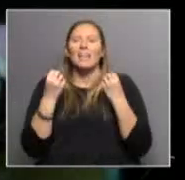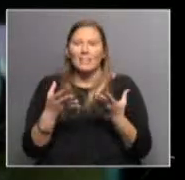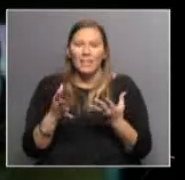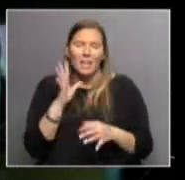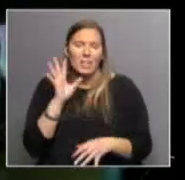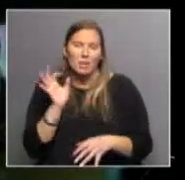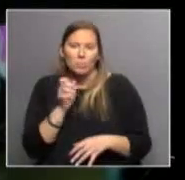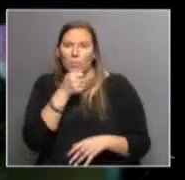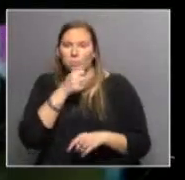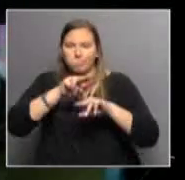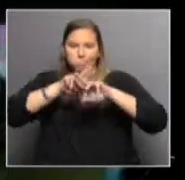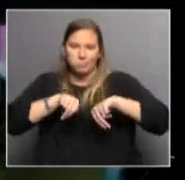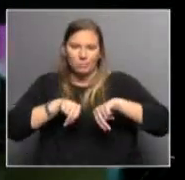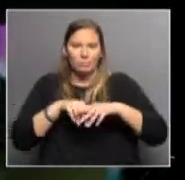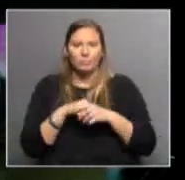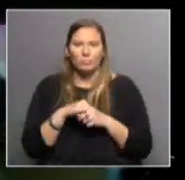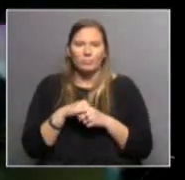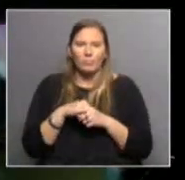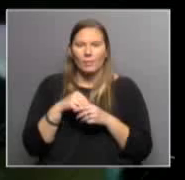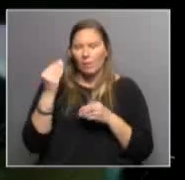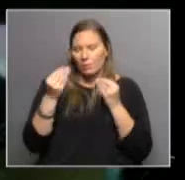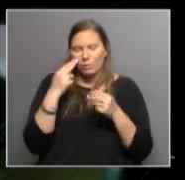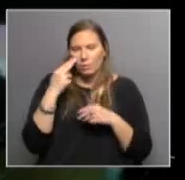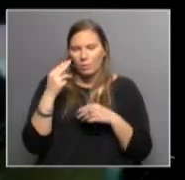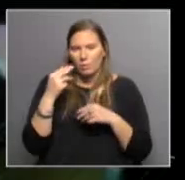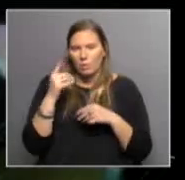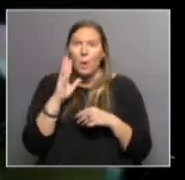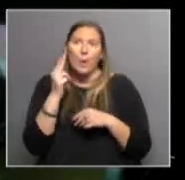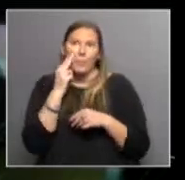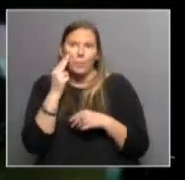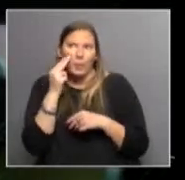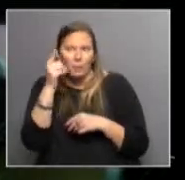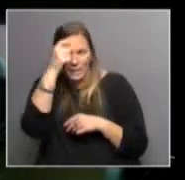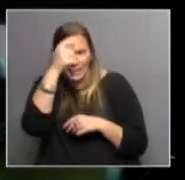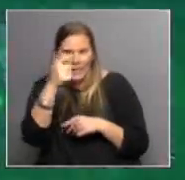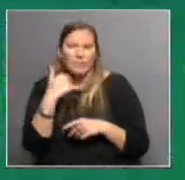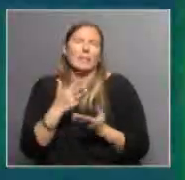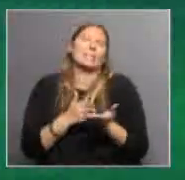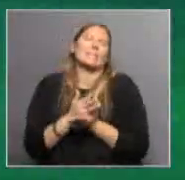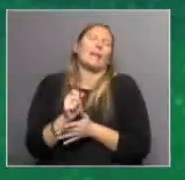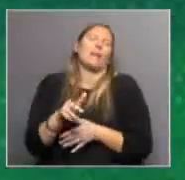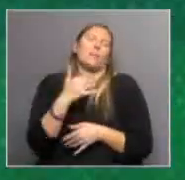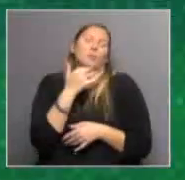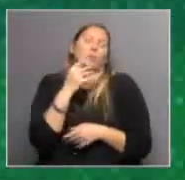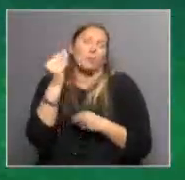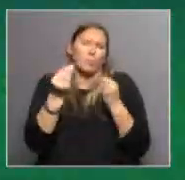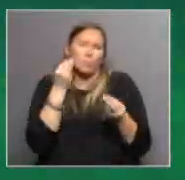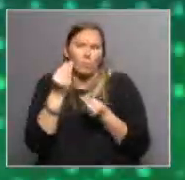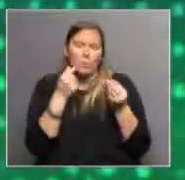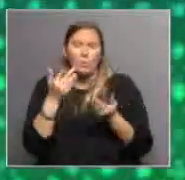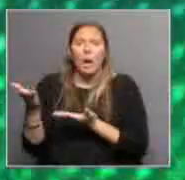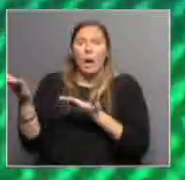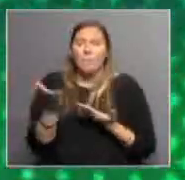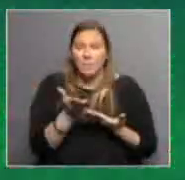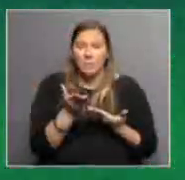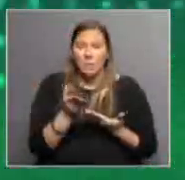disculpa, sí, que tenía el micrófono apagado. Ah, está bien. Temitas técnicos. Siempre pasa, no te preocupes. Viste que yo iba a presentar